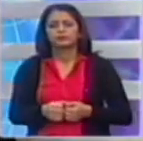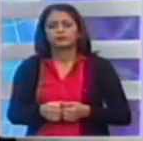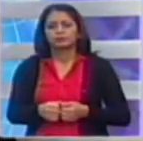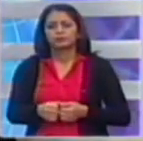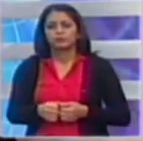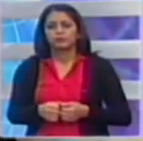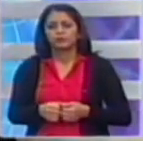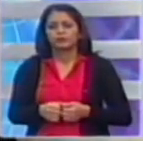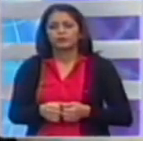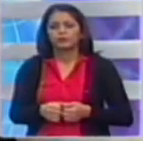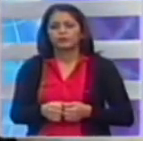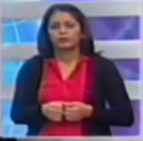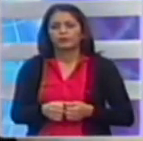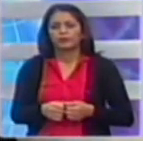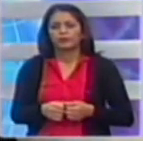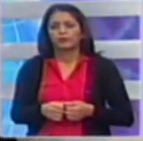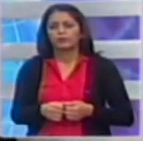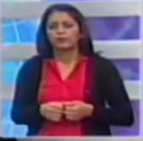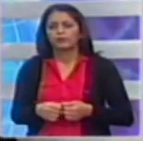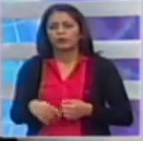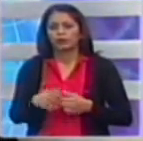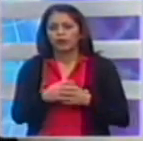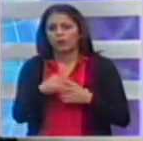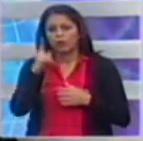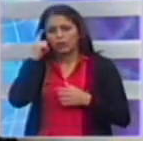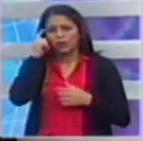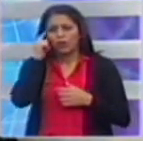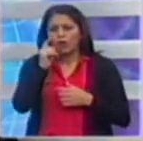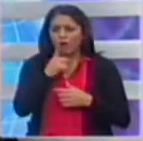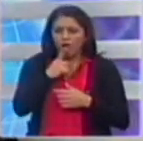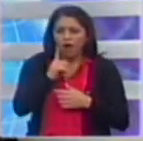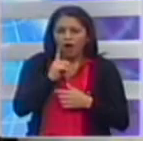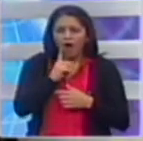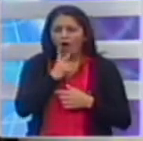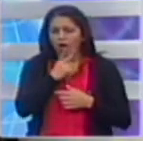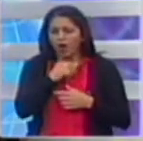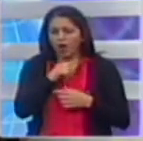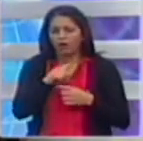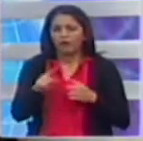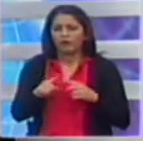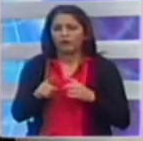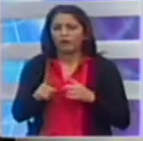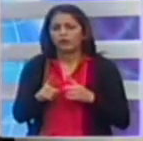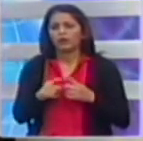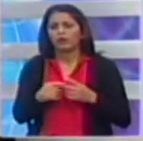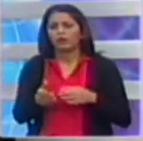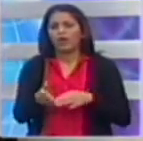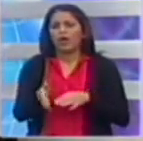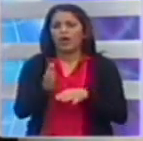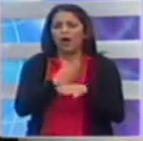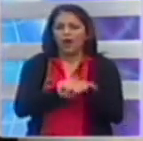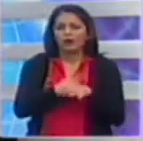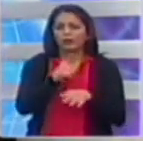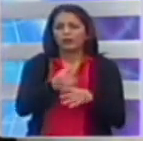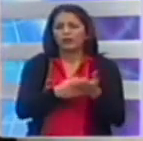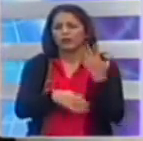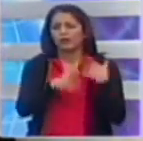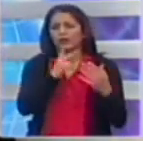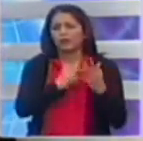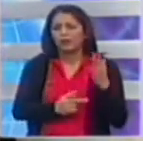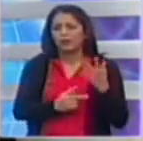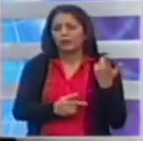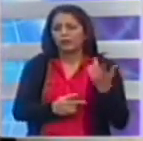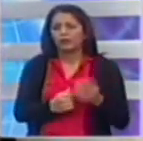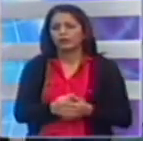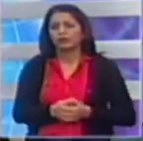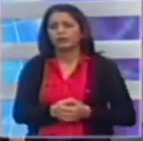de la teoría de la conspiración, de que Trump está haciendo todo para que Hillary llegue a la presidencia? Por los antecedentes, por el pasado, por su relación previa. Ya